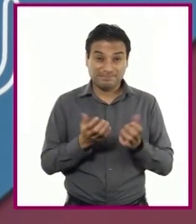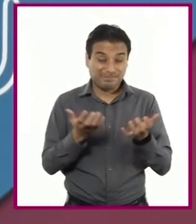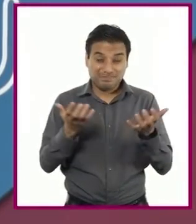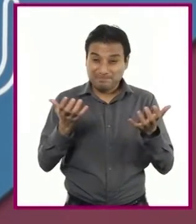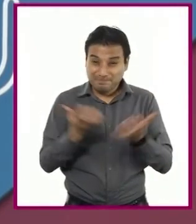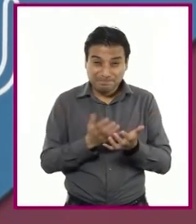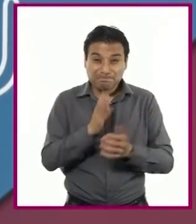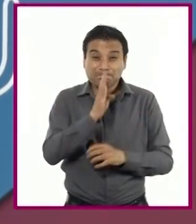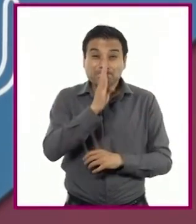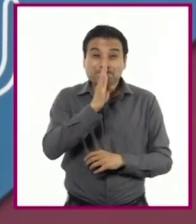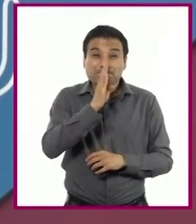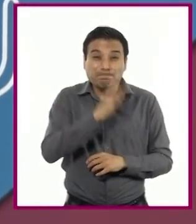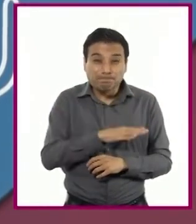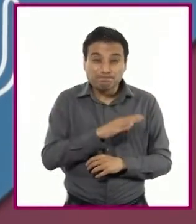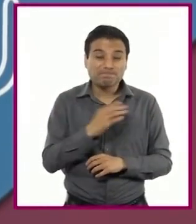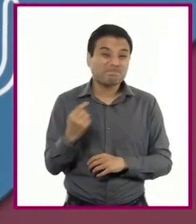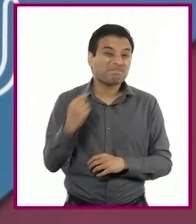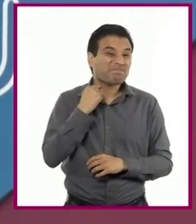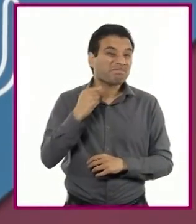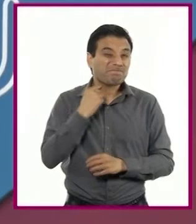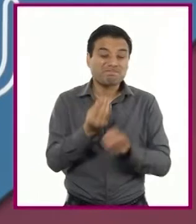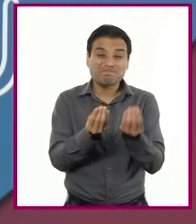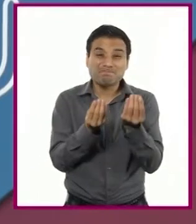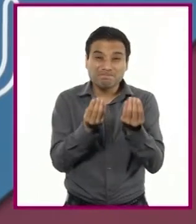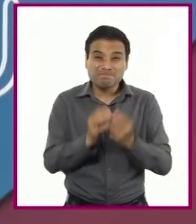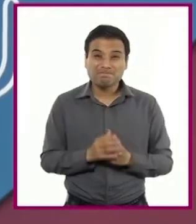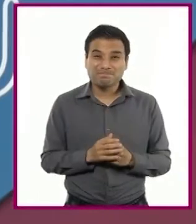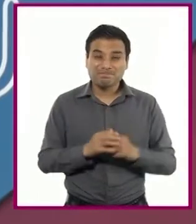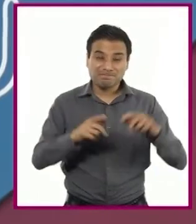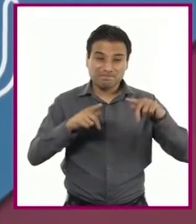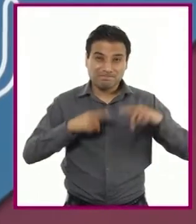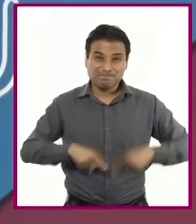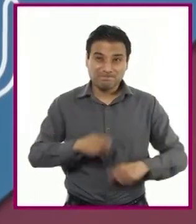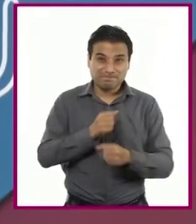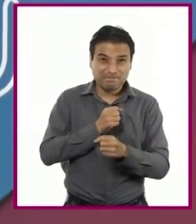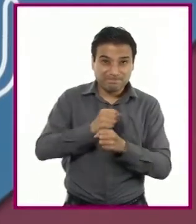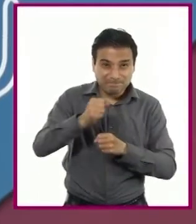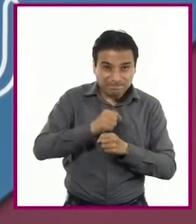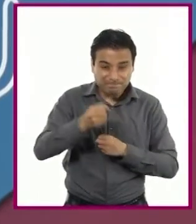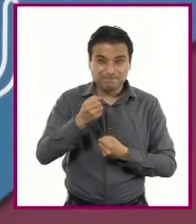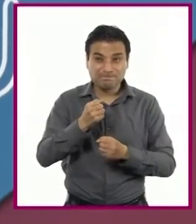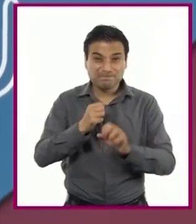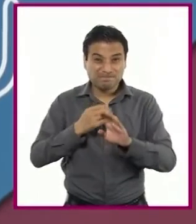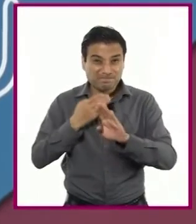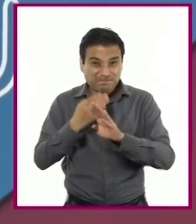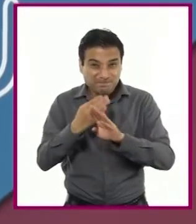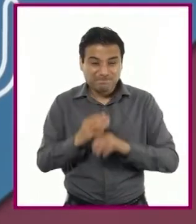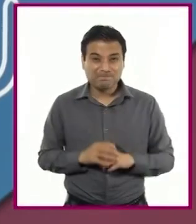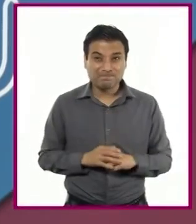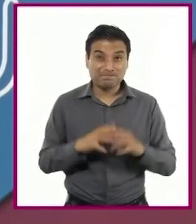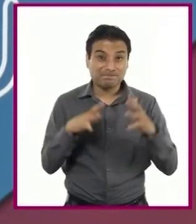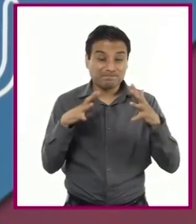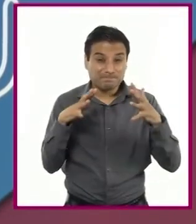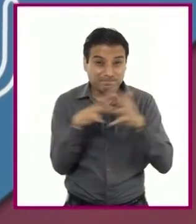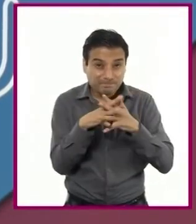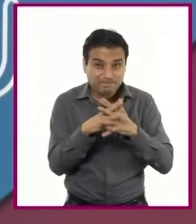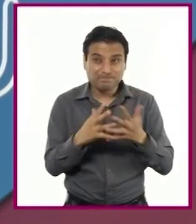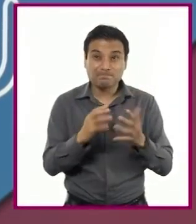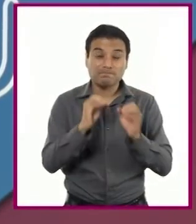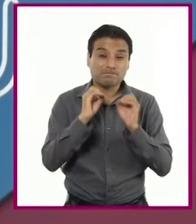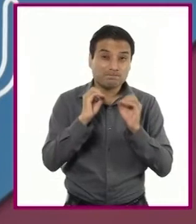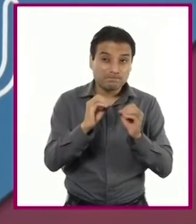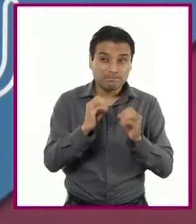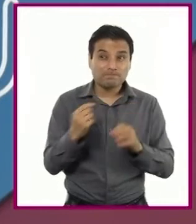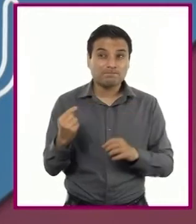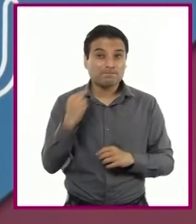genocidio, crímenes de lesa humanidad, agravio o daño a la humanidad, crímenes de guerra, asesinato